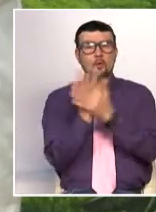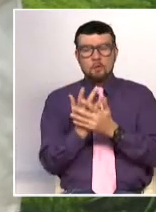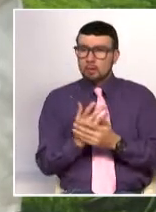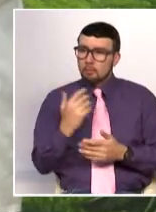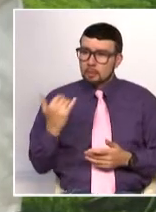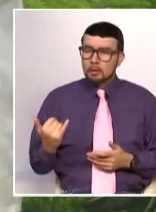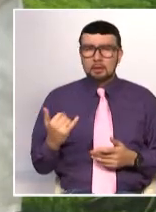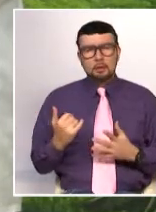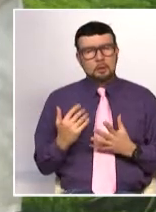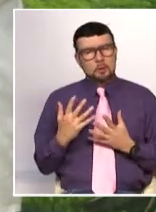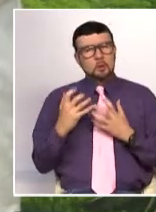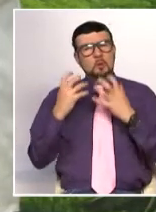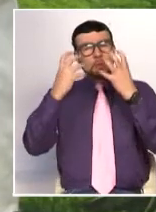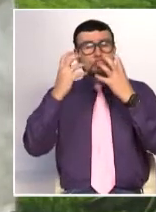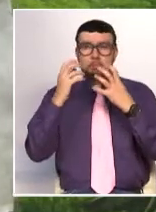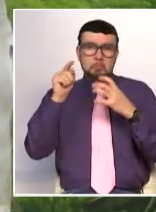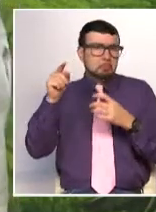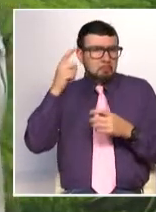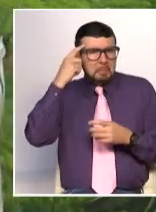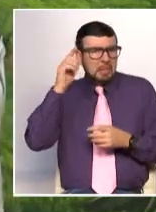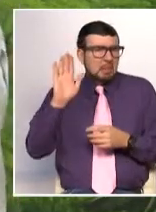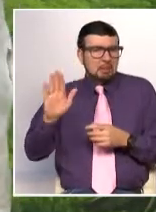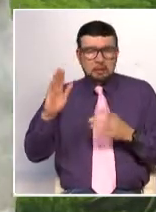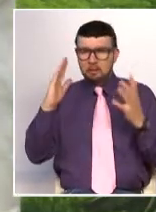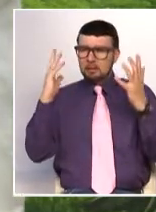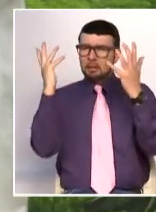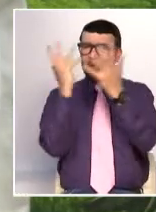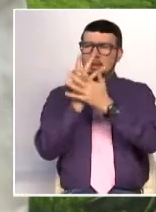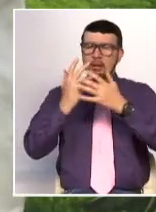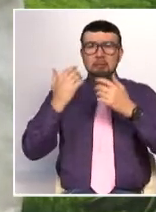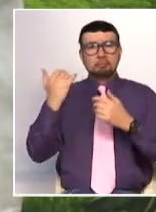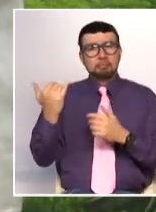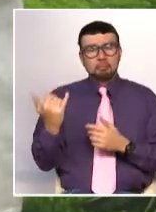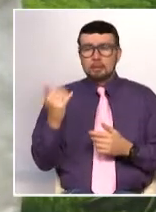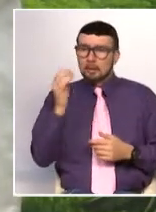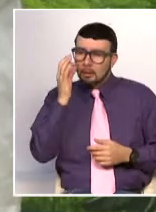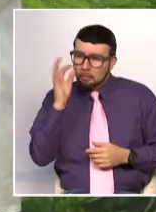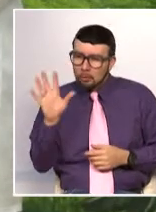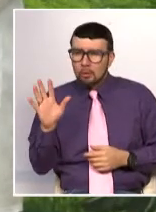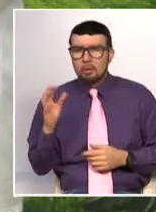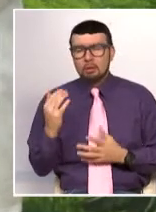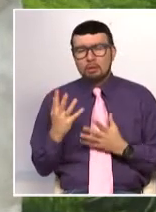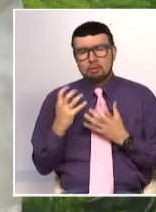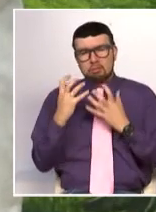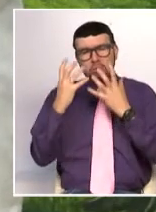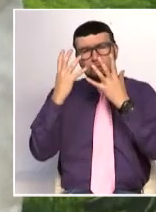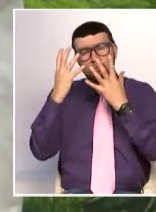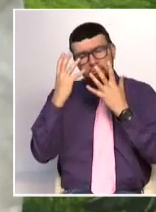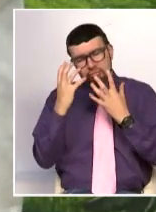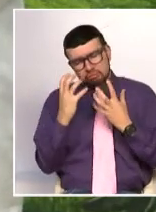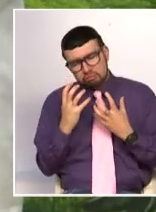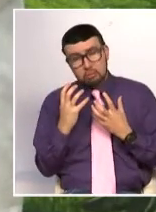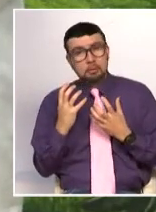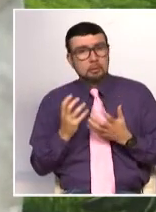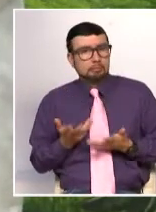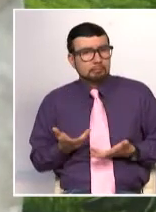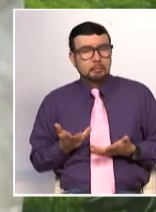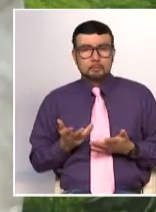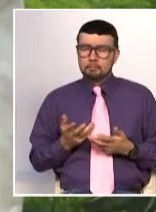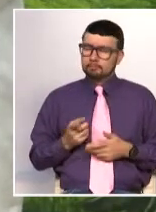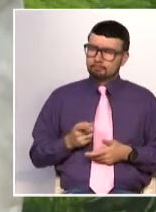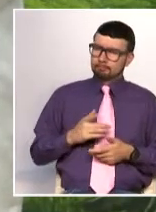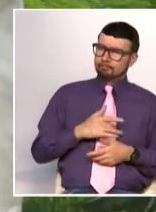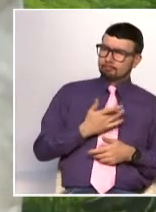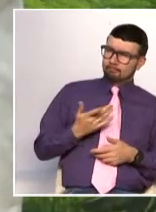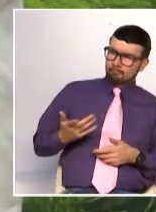depresión o simplemente de intolerancia ya las actividades a las que estaba acostumbrado y otras de las manifestaciones